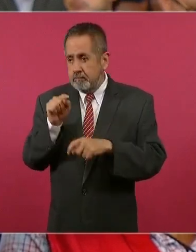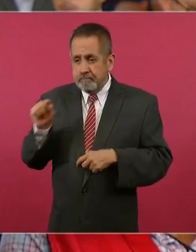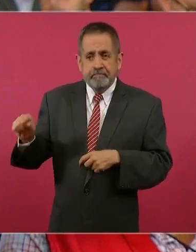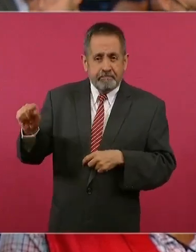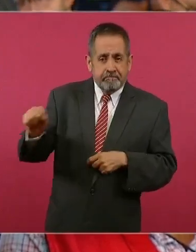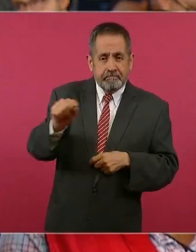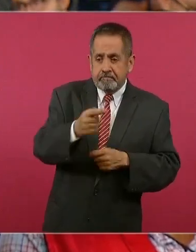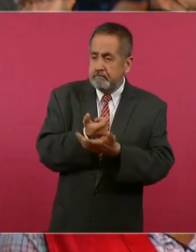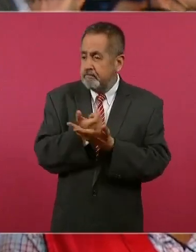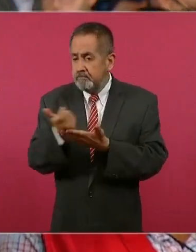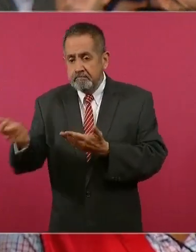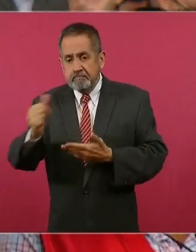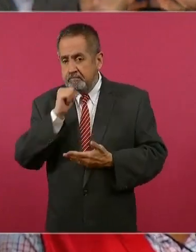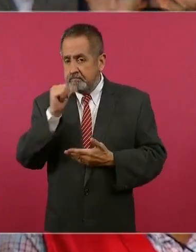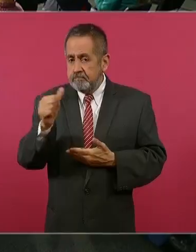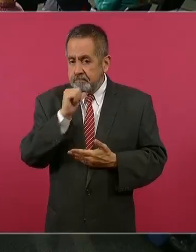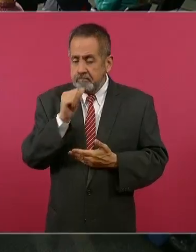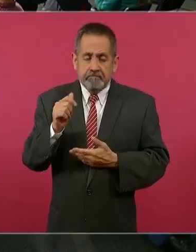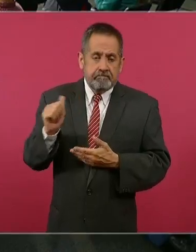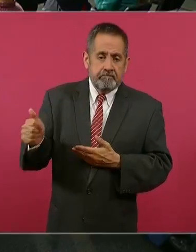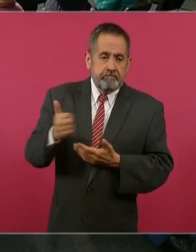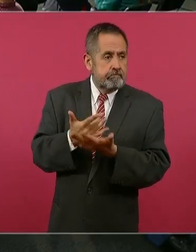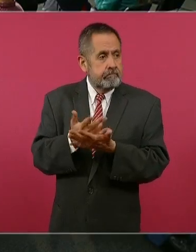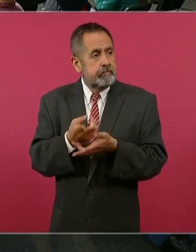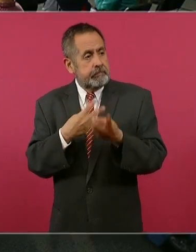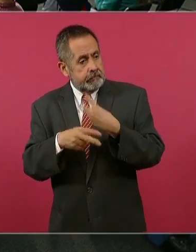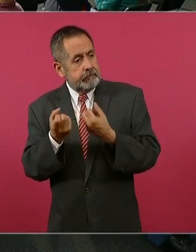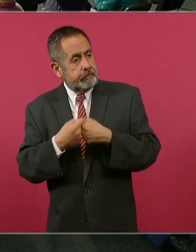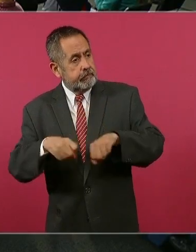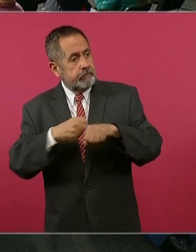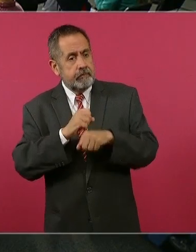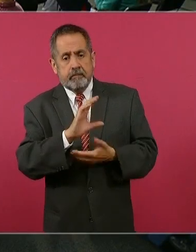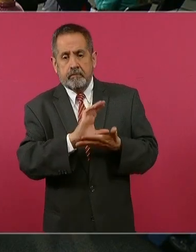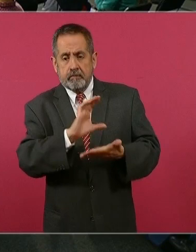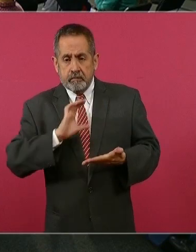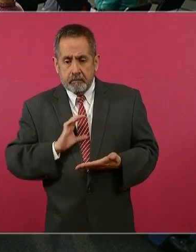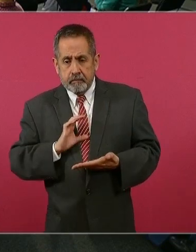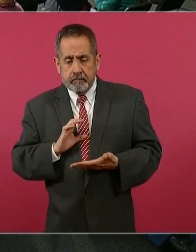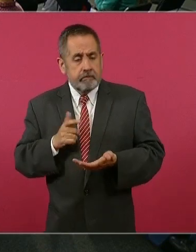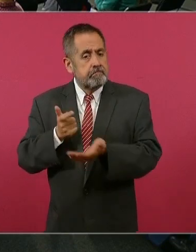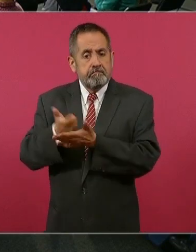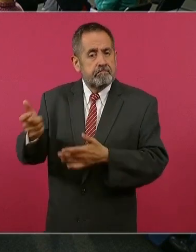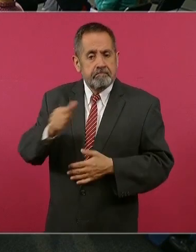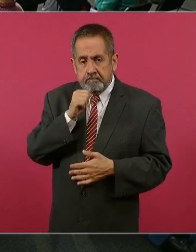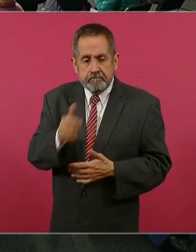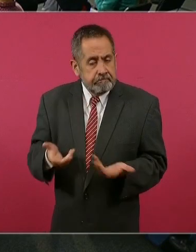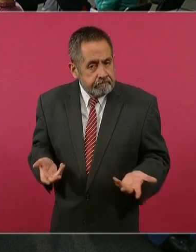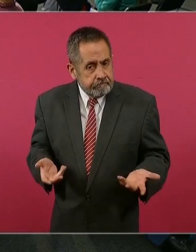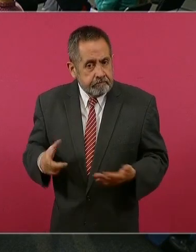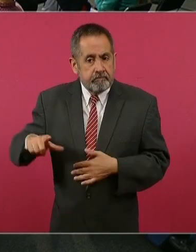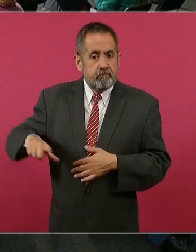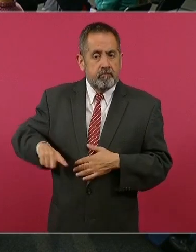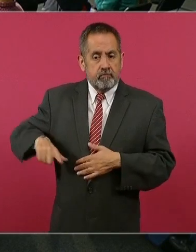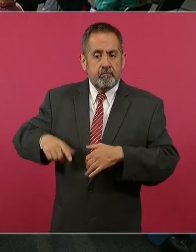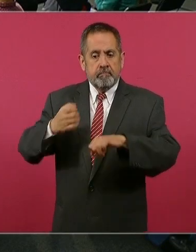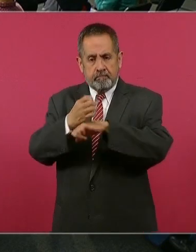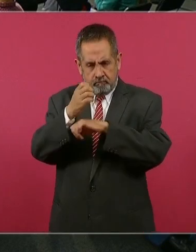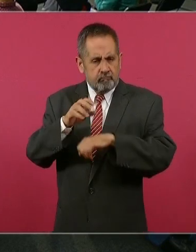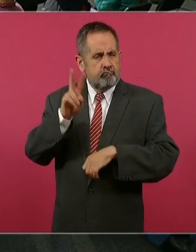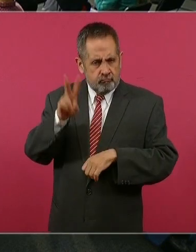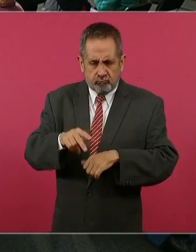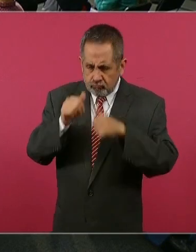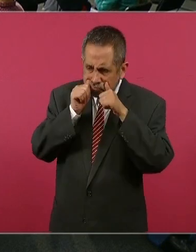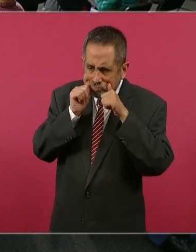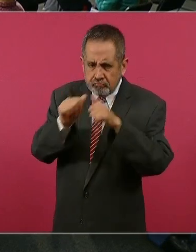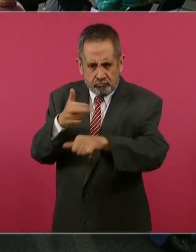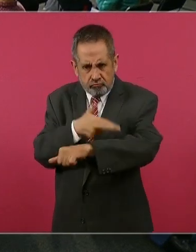años en que siguen esperando su seguro institucional y no hay manera que se les pague. El gobierno del estado ha mostrado toda la